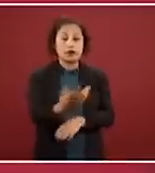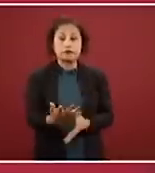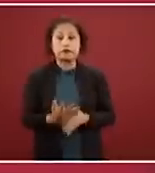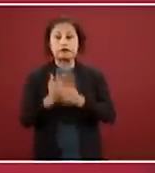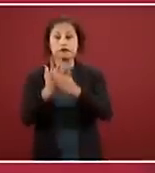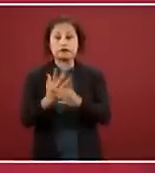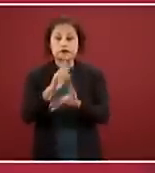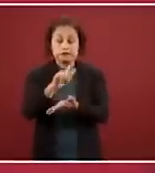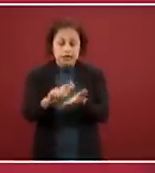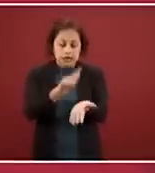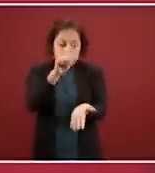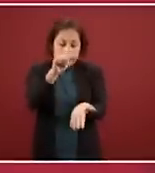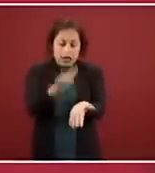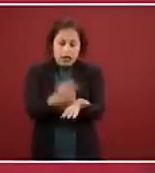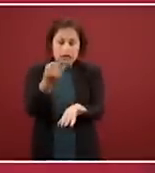ahí viene,